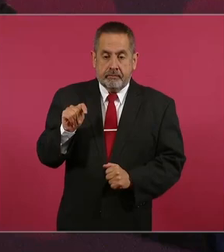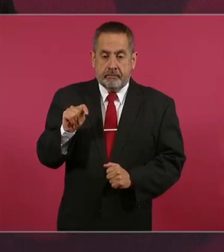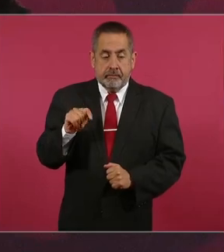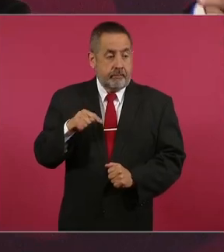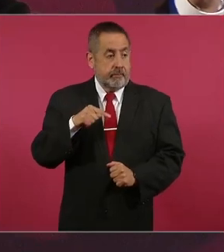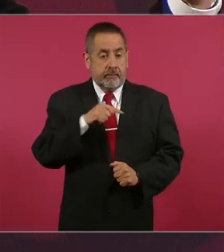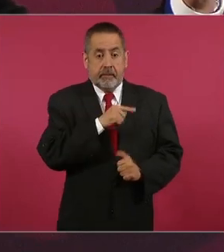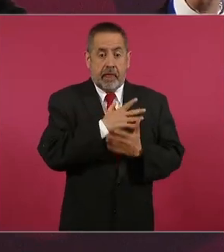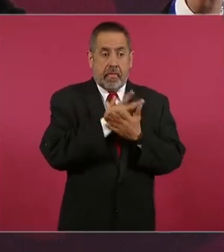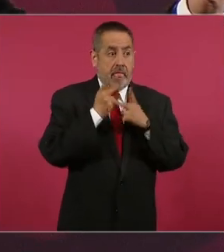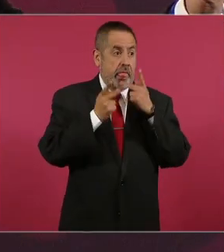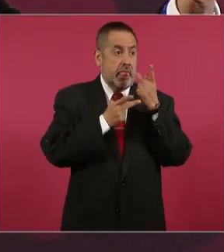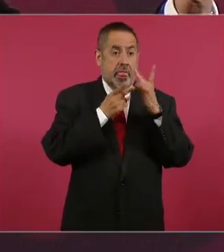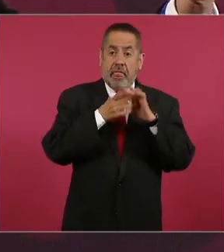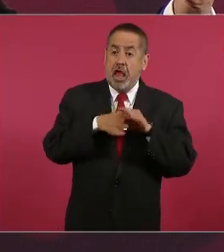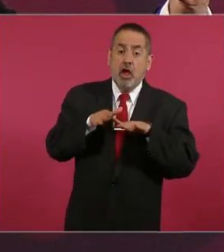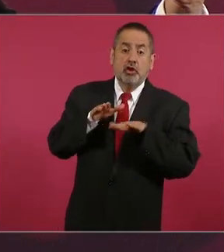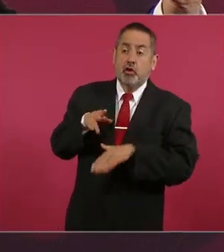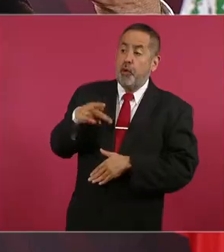saca, ¿no?, los reportajes